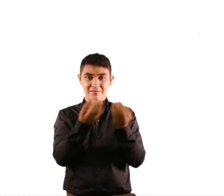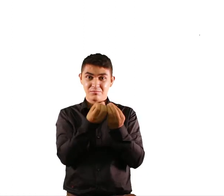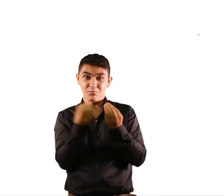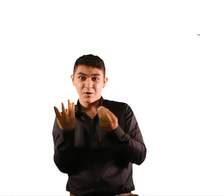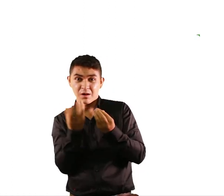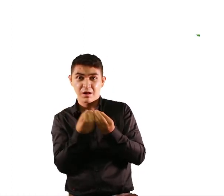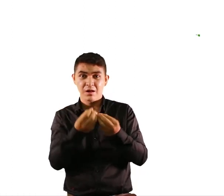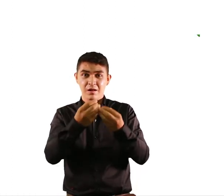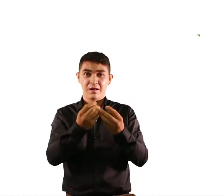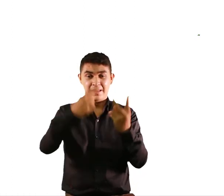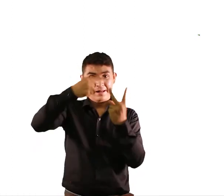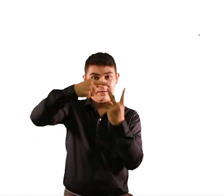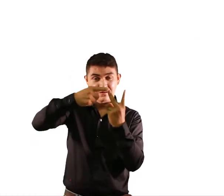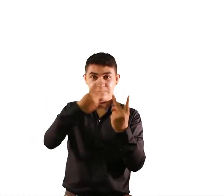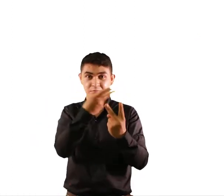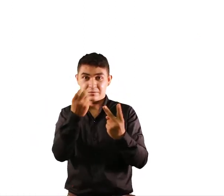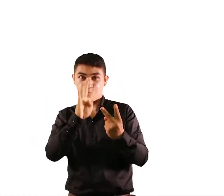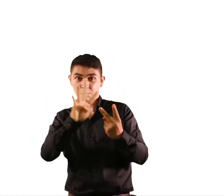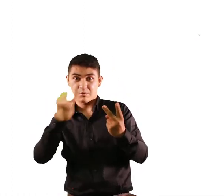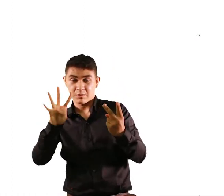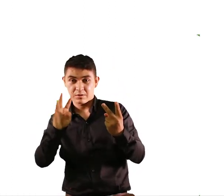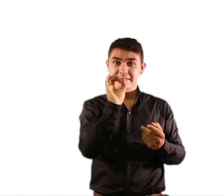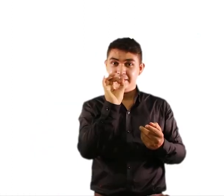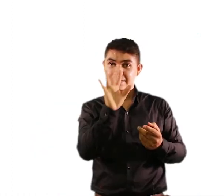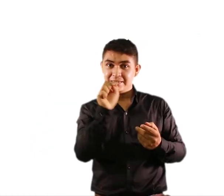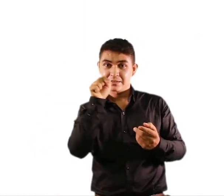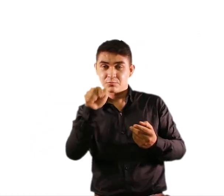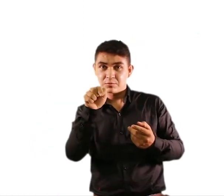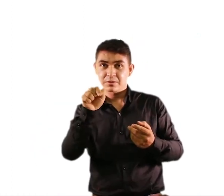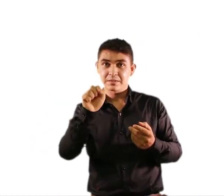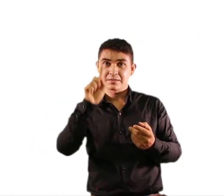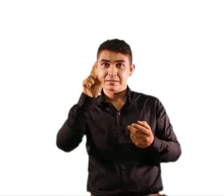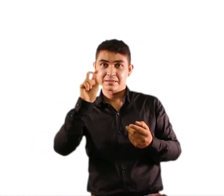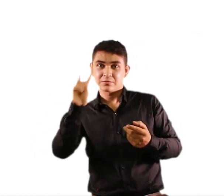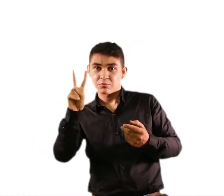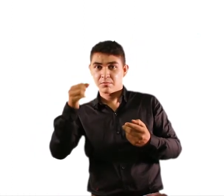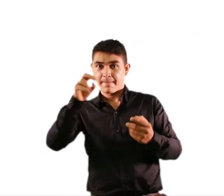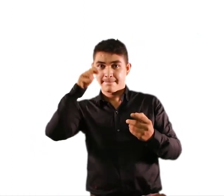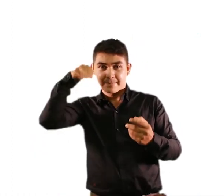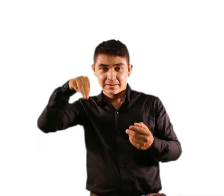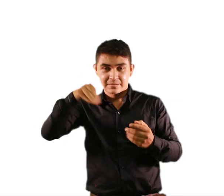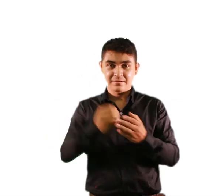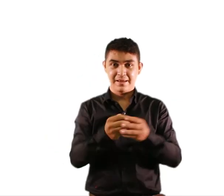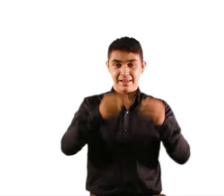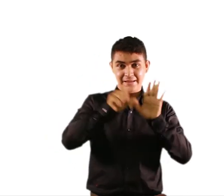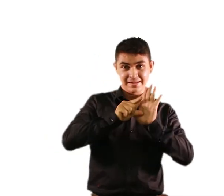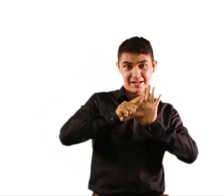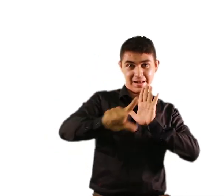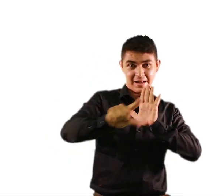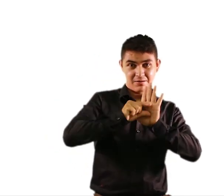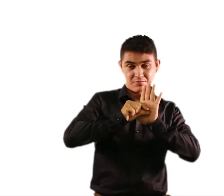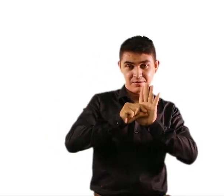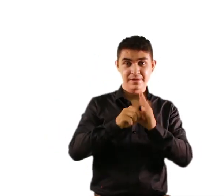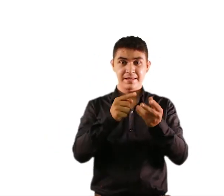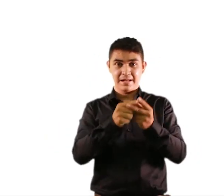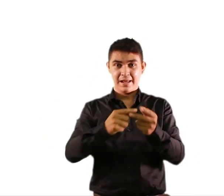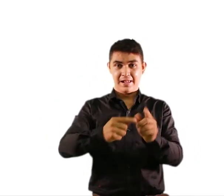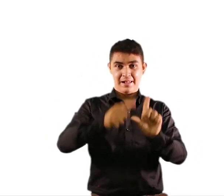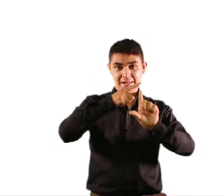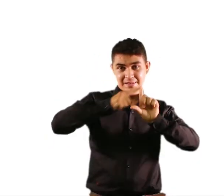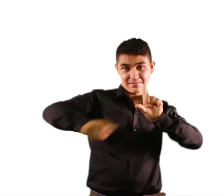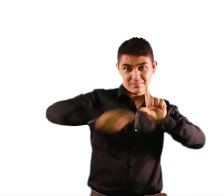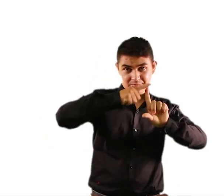cuadrada de 244 nos da 15. Esa es la longitud de la hipotenusa que nos